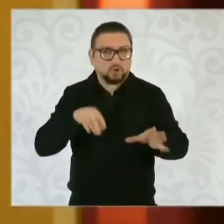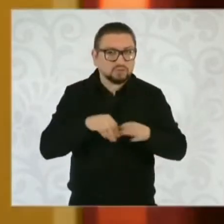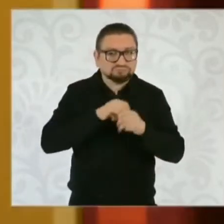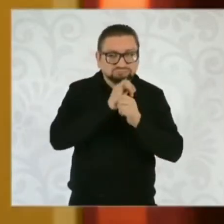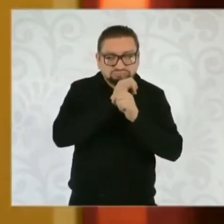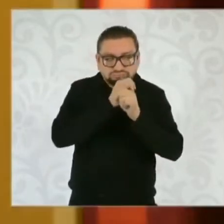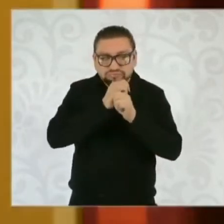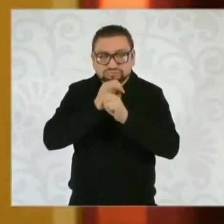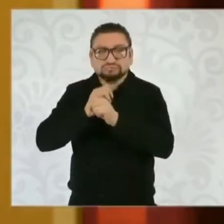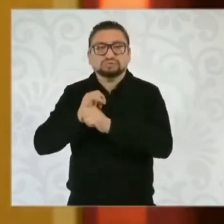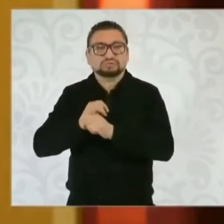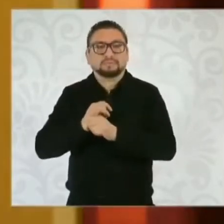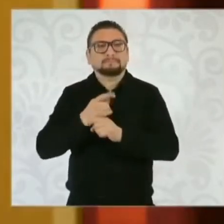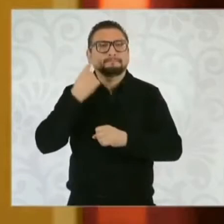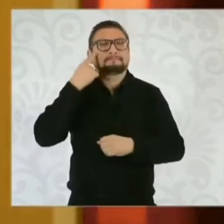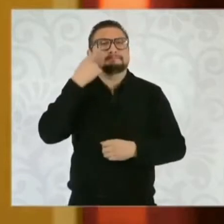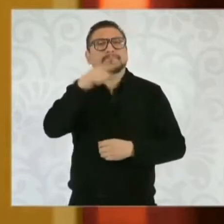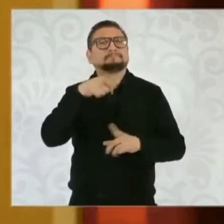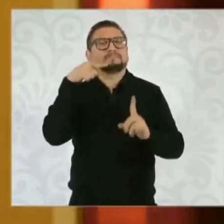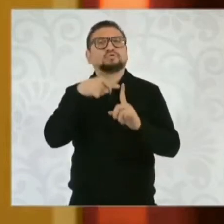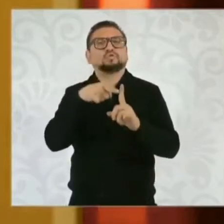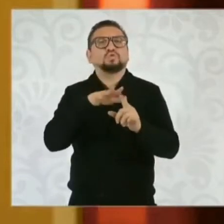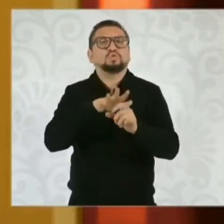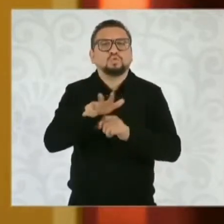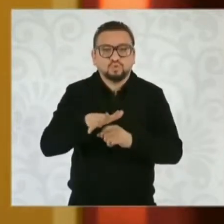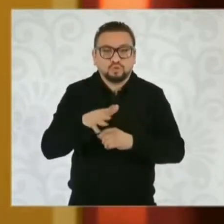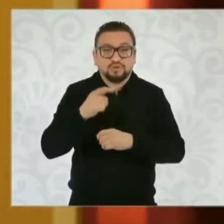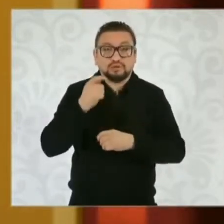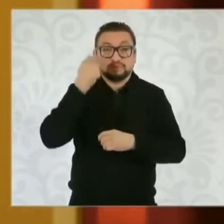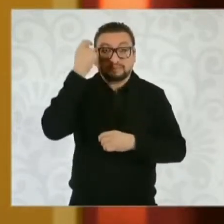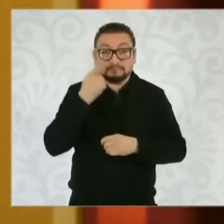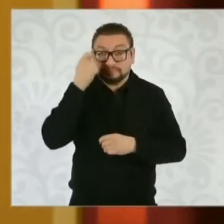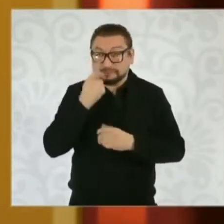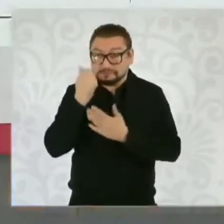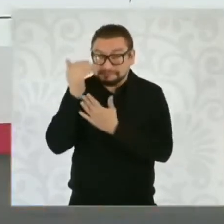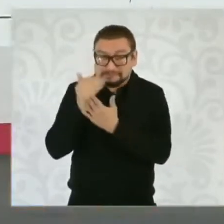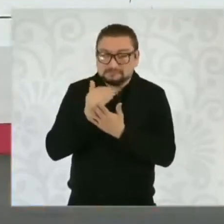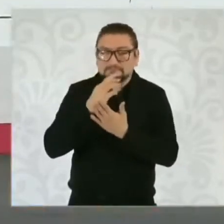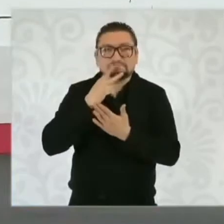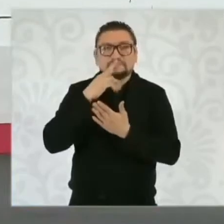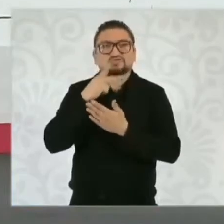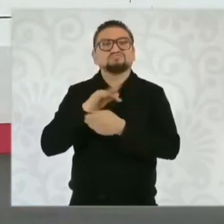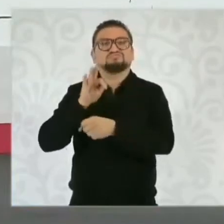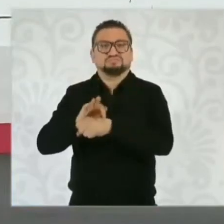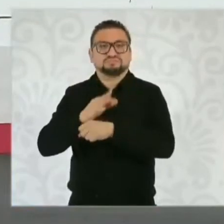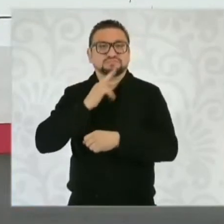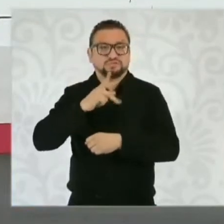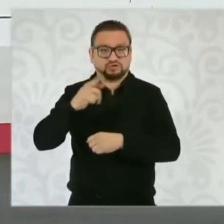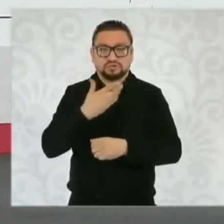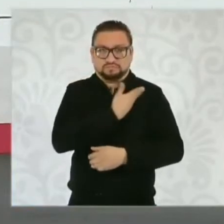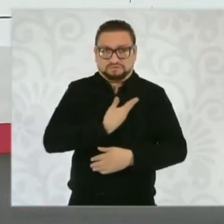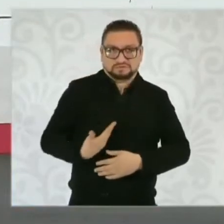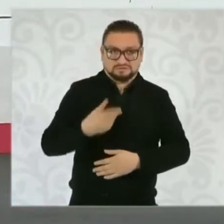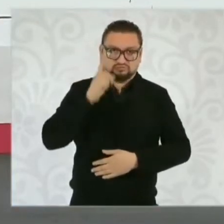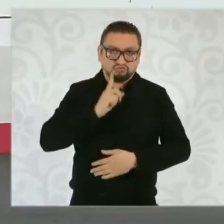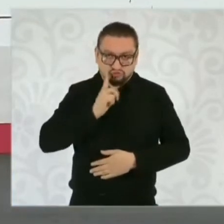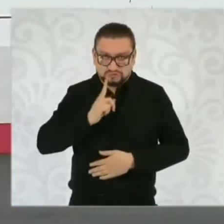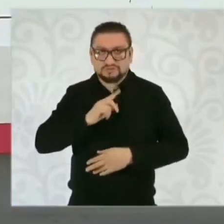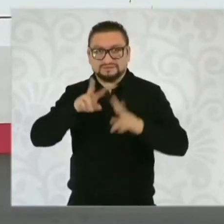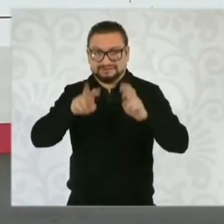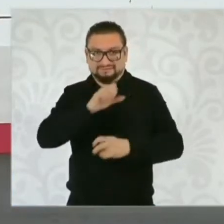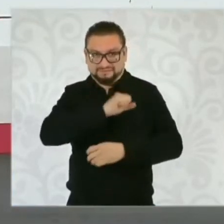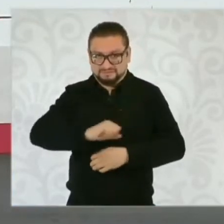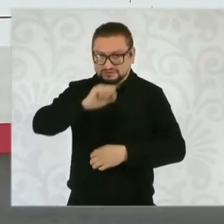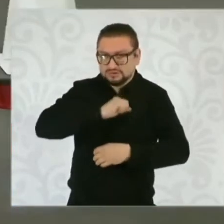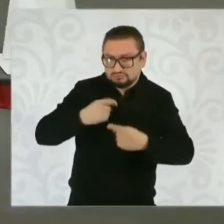estudio necesario para mejorar las pensiones más bajas. Ya con la presidenta en la mesa de salud